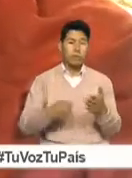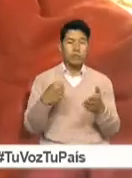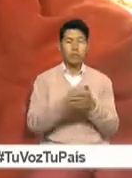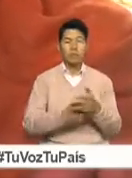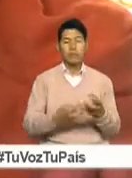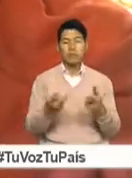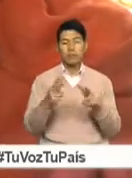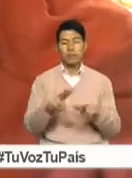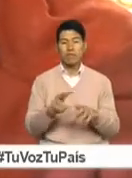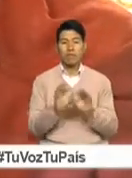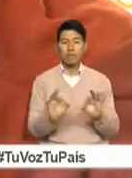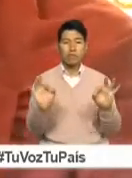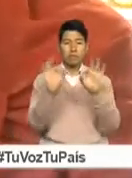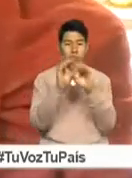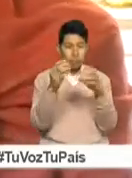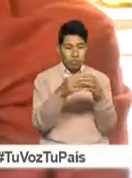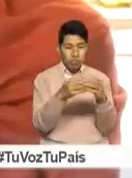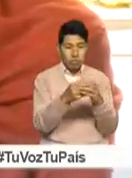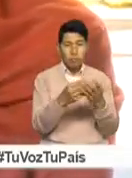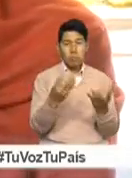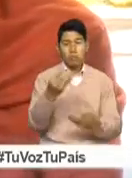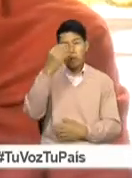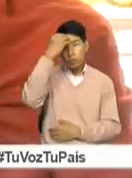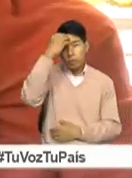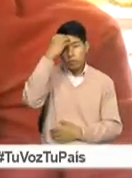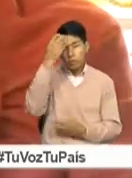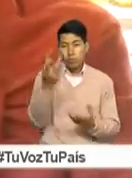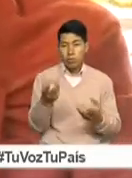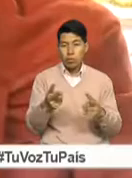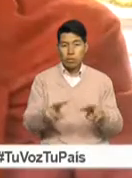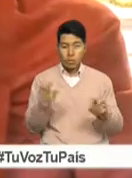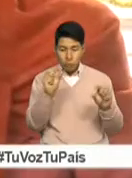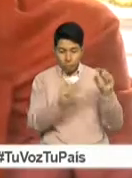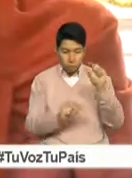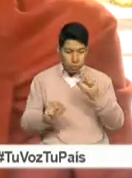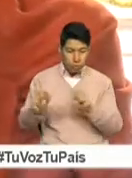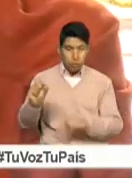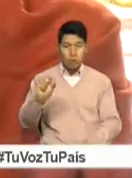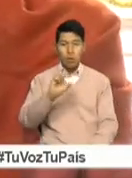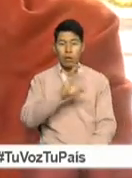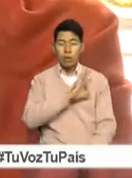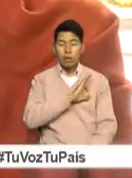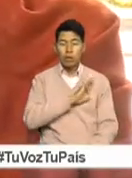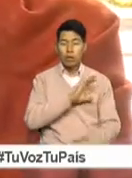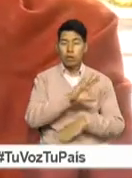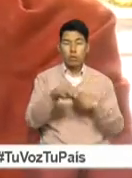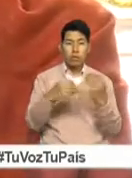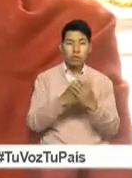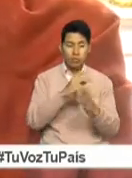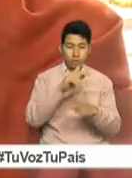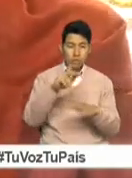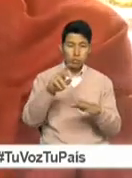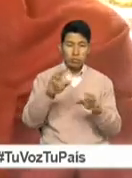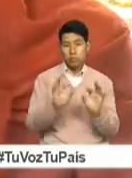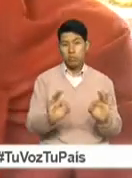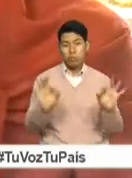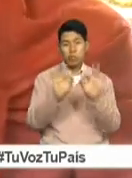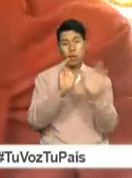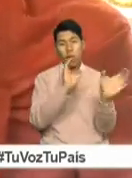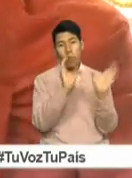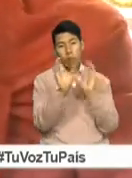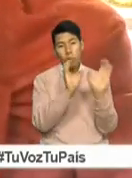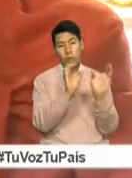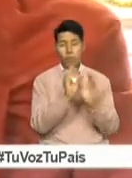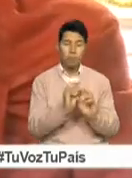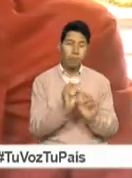en la esfera de educación la ciencia de las nuevas tecnologías la cultura y la comunicación de acceso a la información